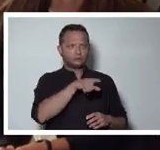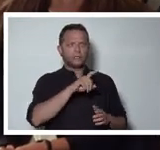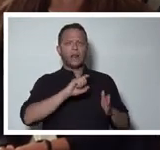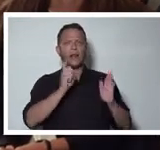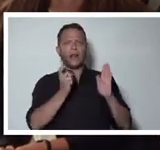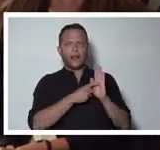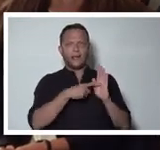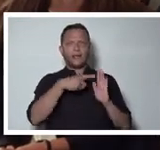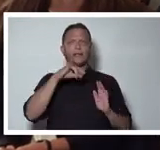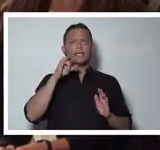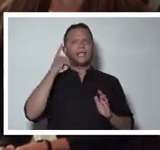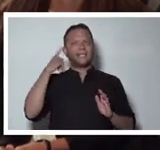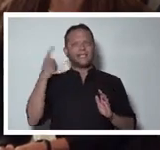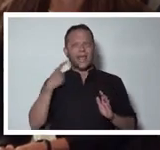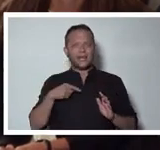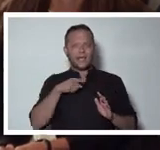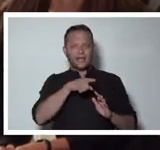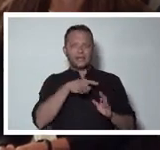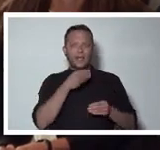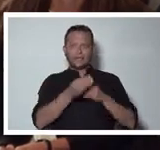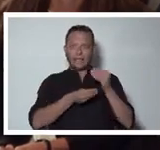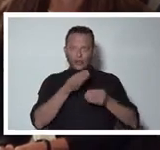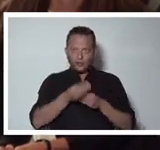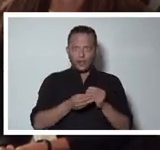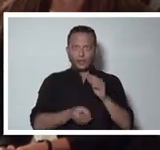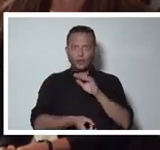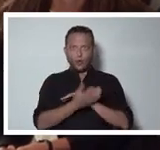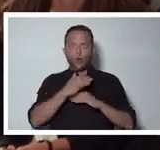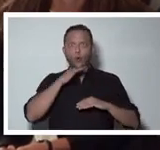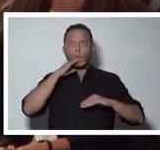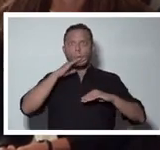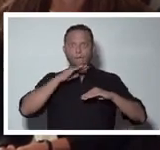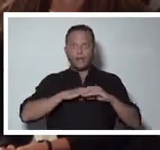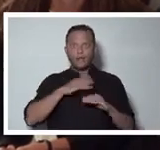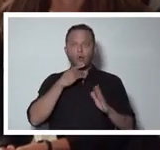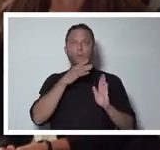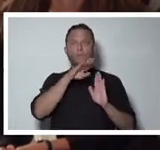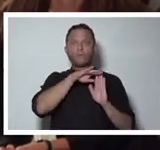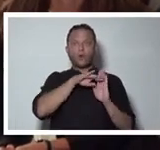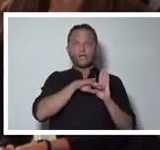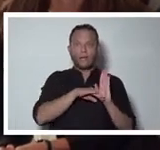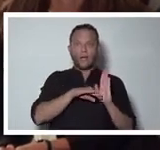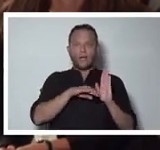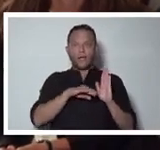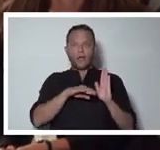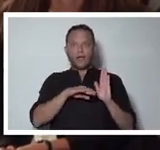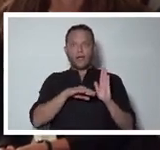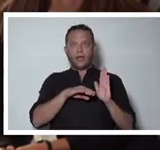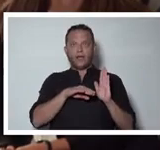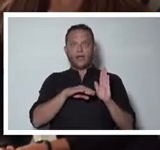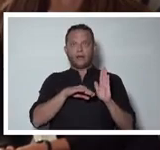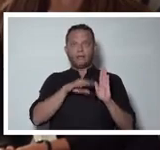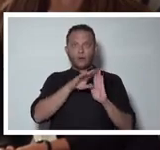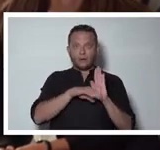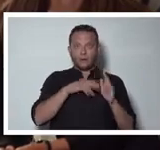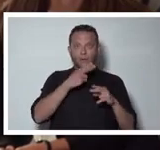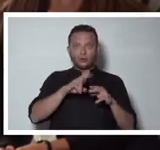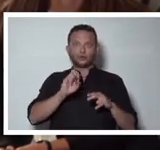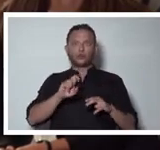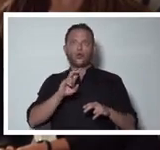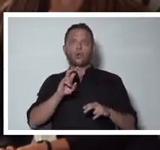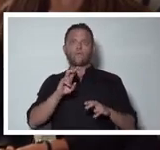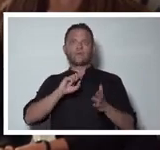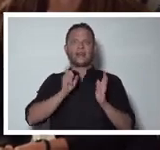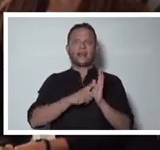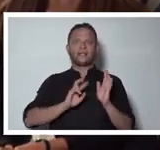leyes que Irene Montero está desenvolviendo estamos cumpliendo con el programa electoral no solo por la ley trans por la